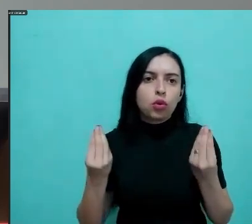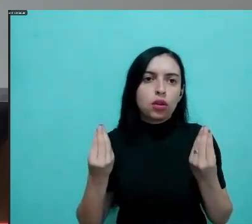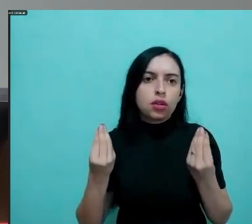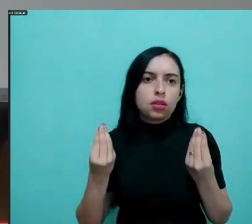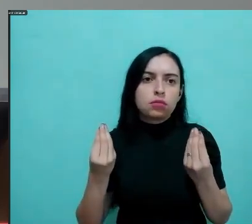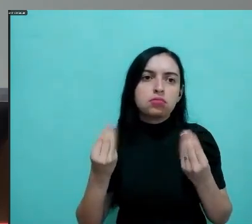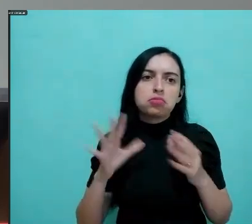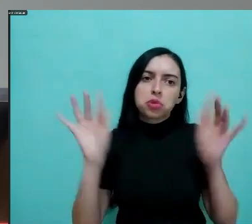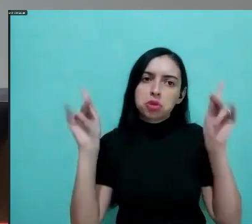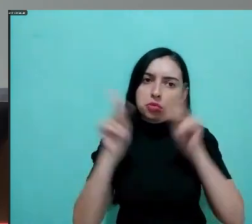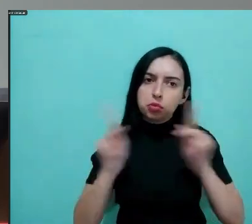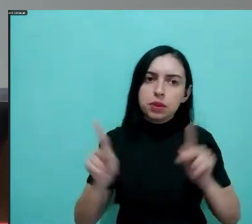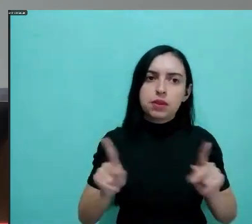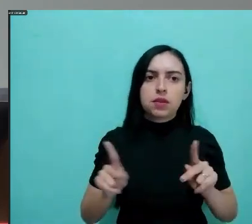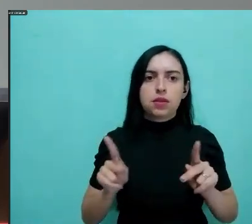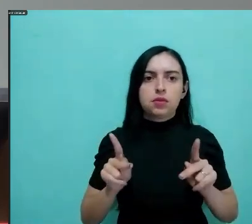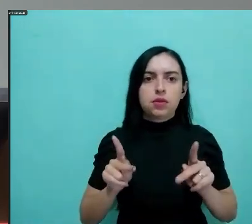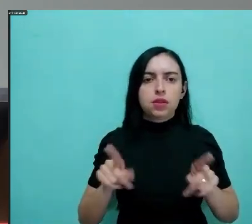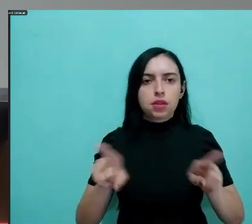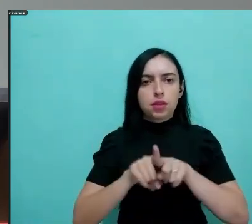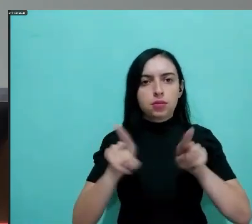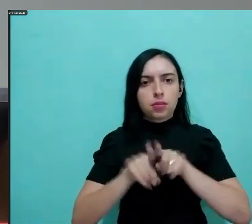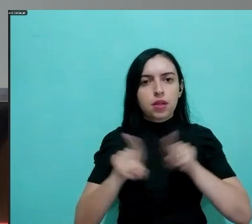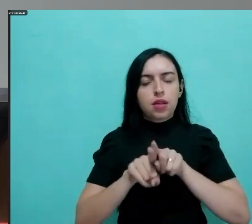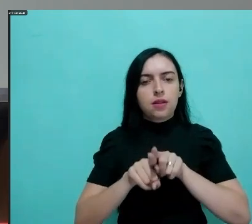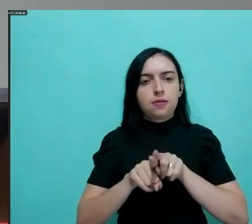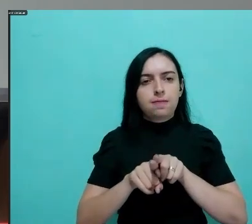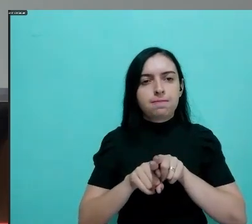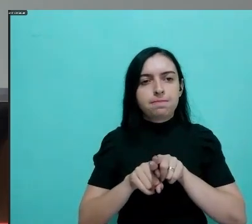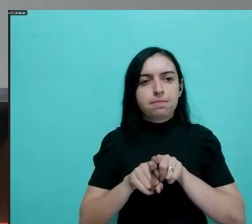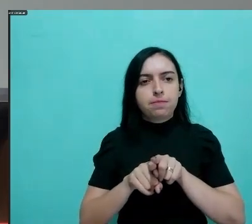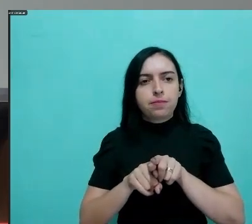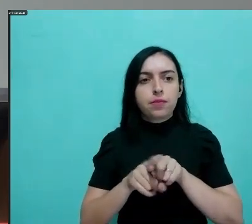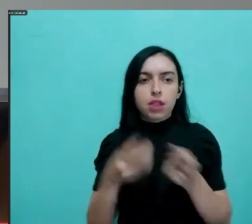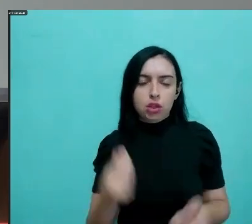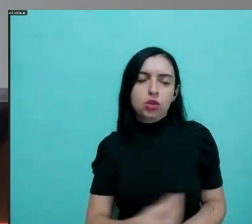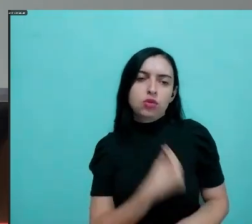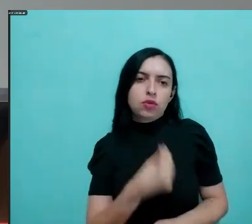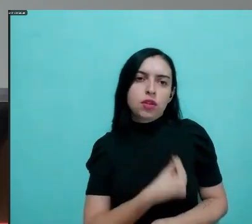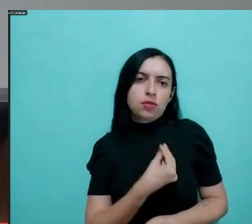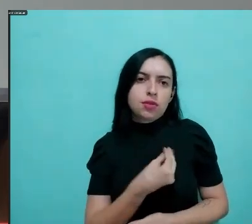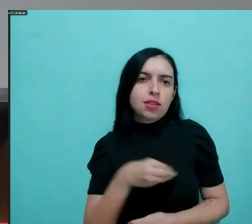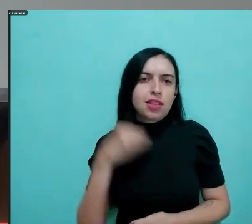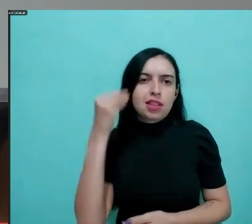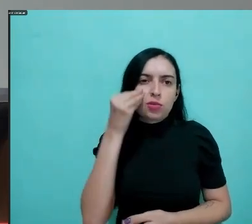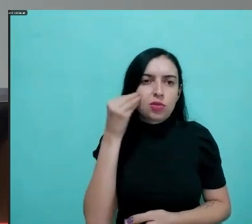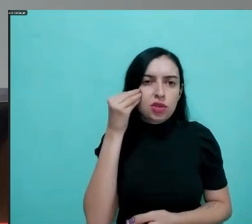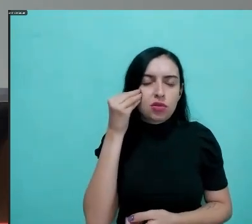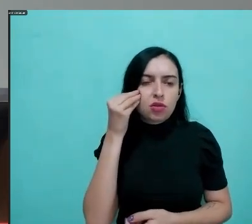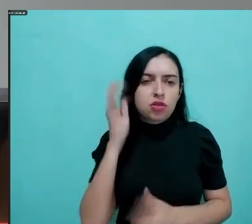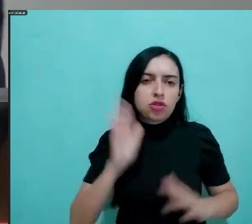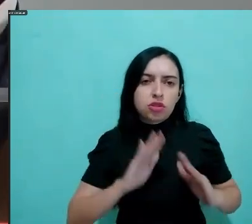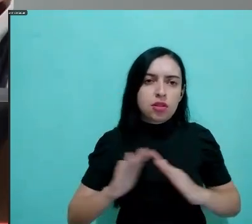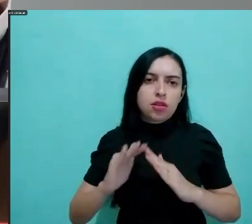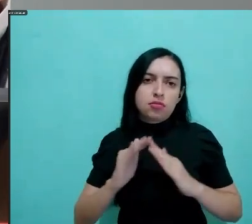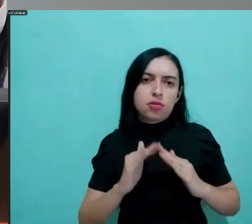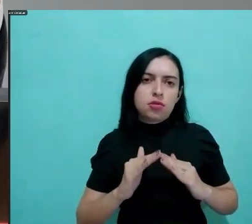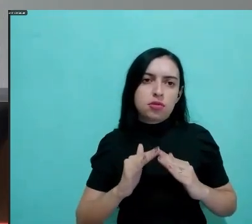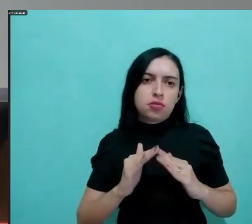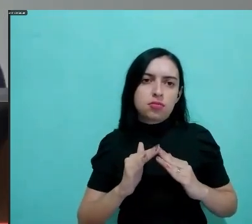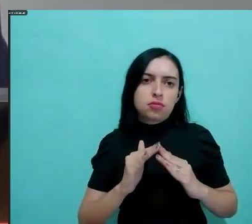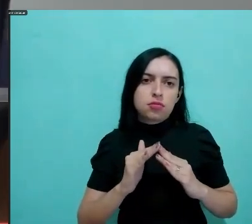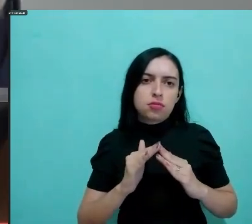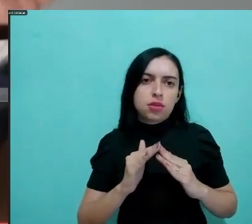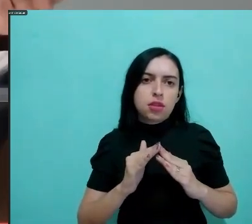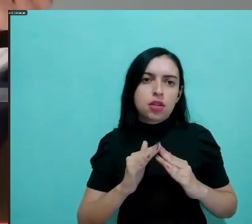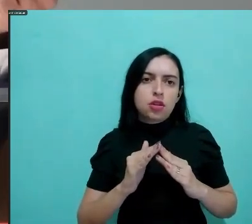pacífica. También se pudo sobrevivir a situaciones de cohabitación en las que hay un presidente de la